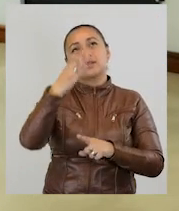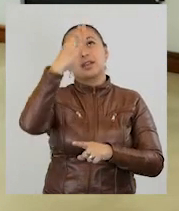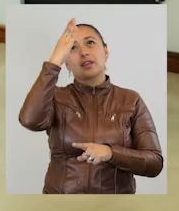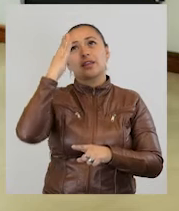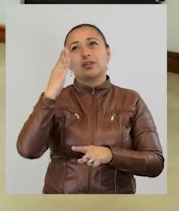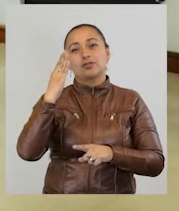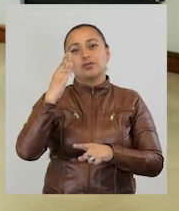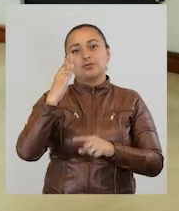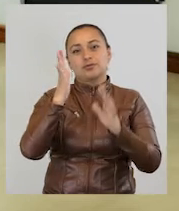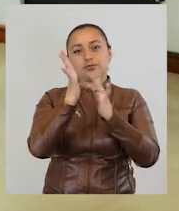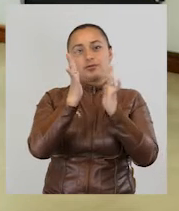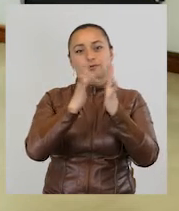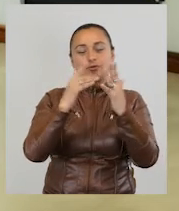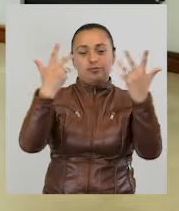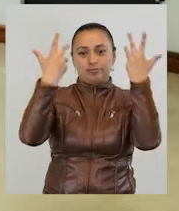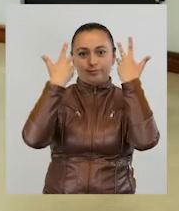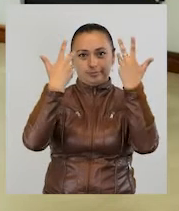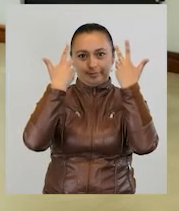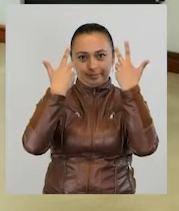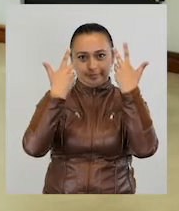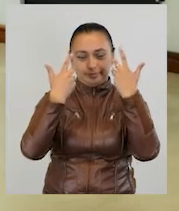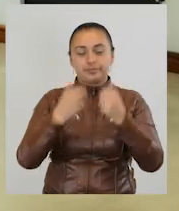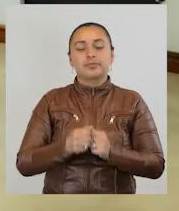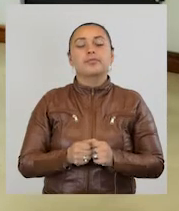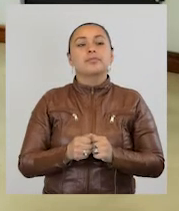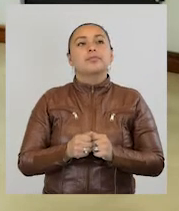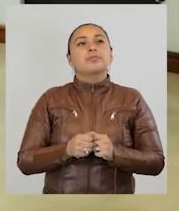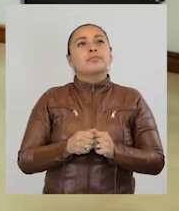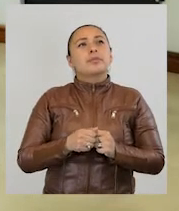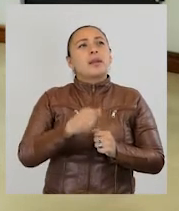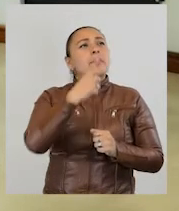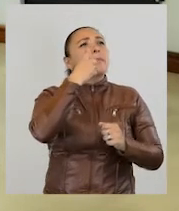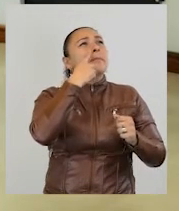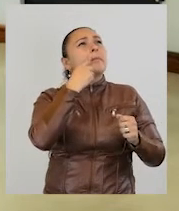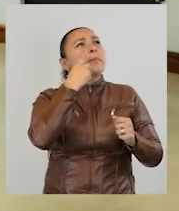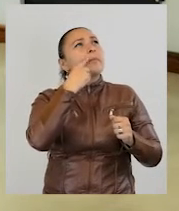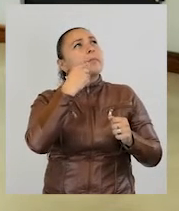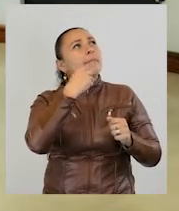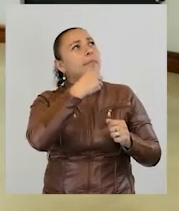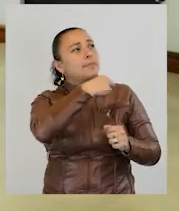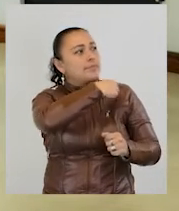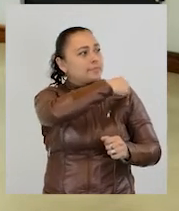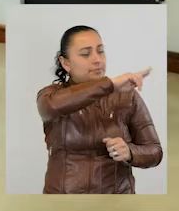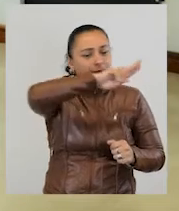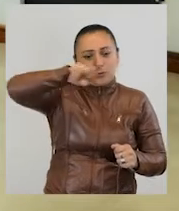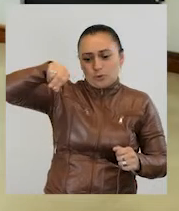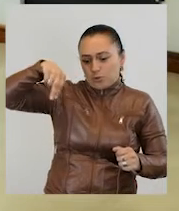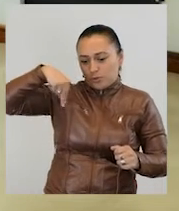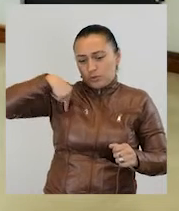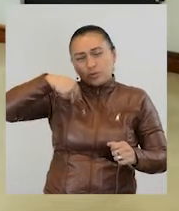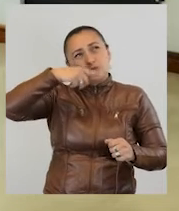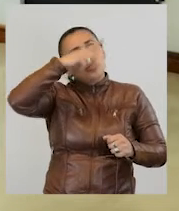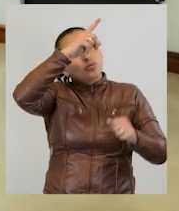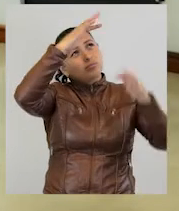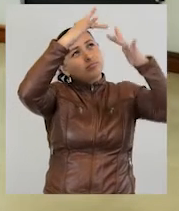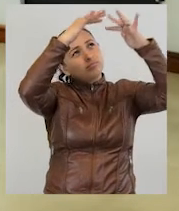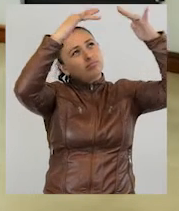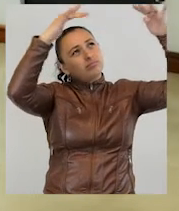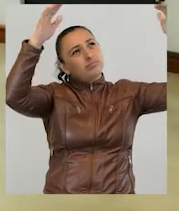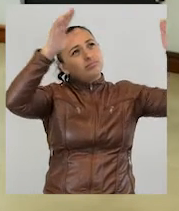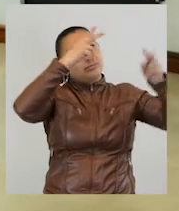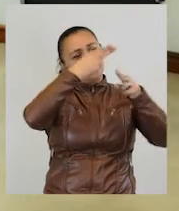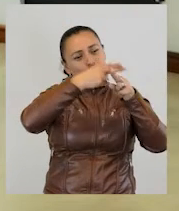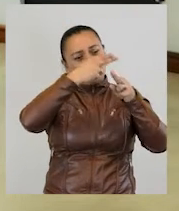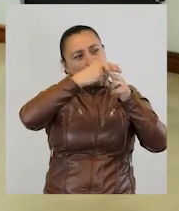cielo, con las palabras que Jesús nos enseñó. Padre nuestro que estás en el cielo,